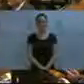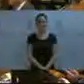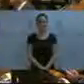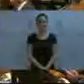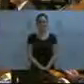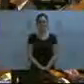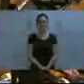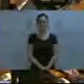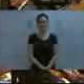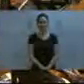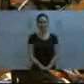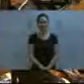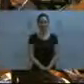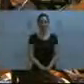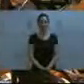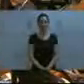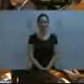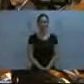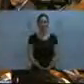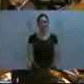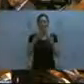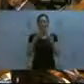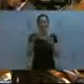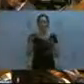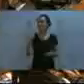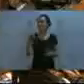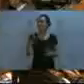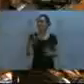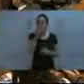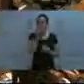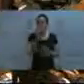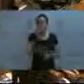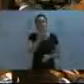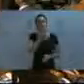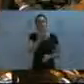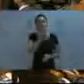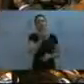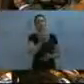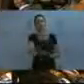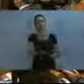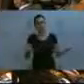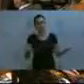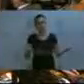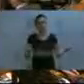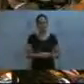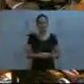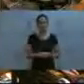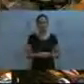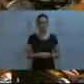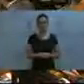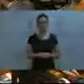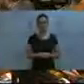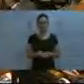Gracias, señor presidente. Buenas tardes ya, señorías. Mire, señor de Rueda y